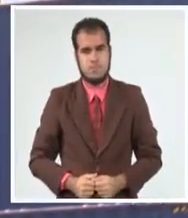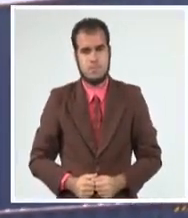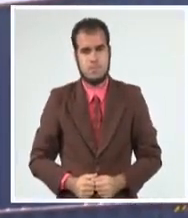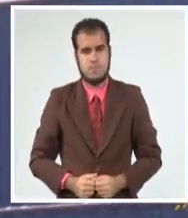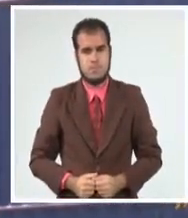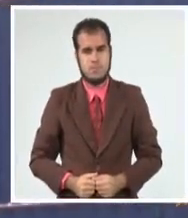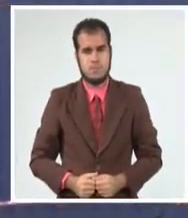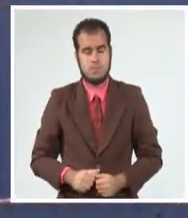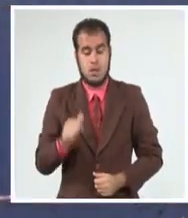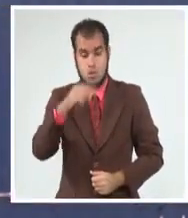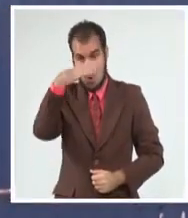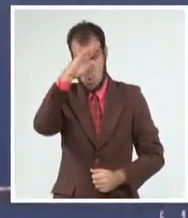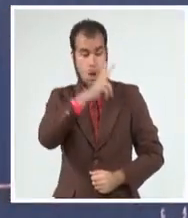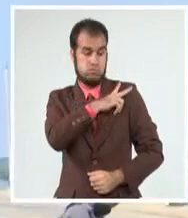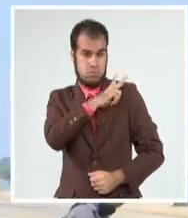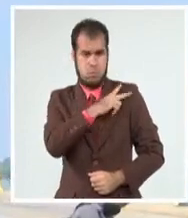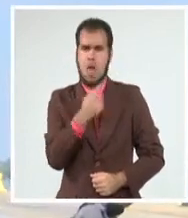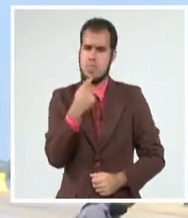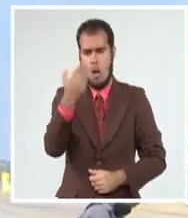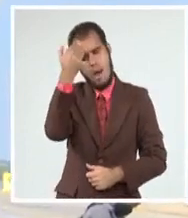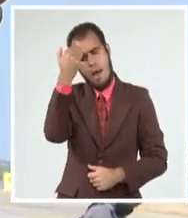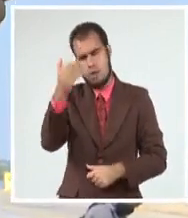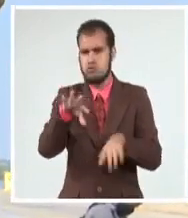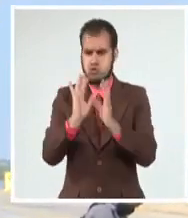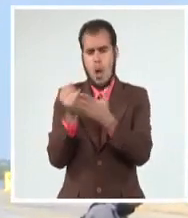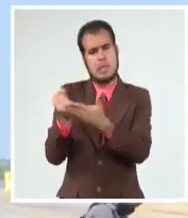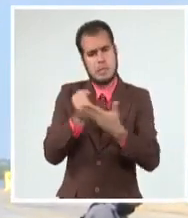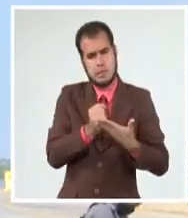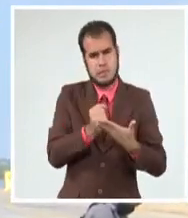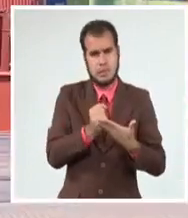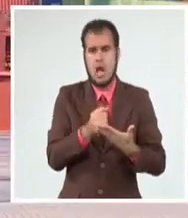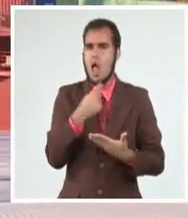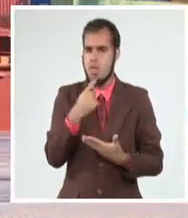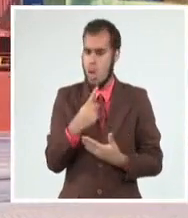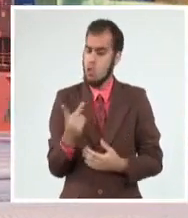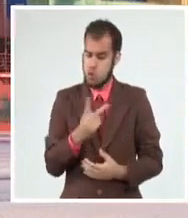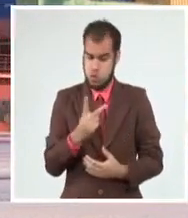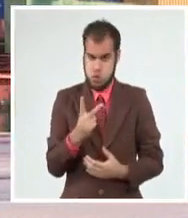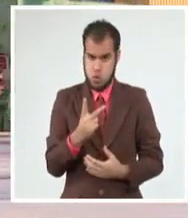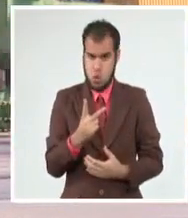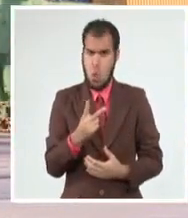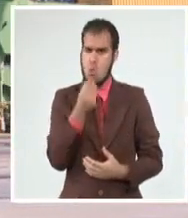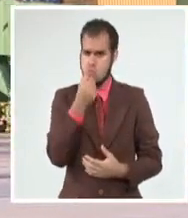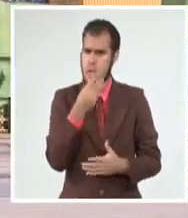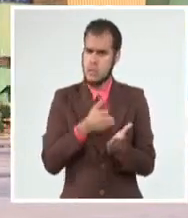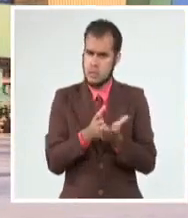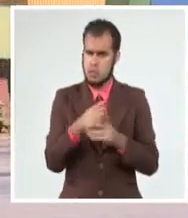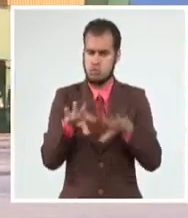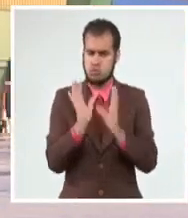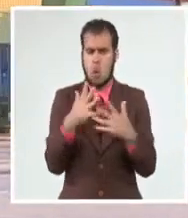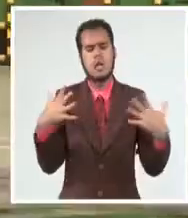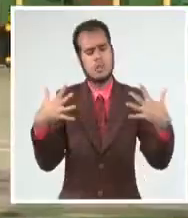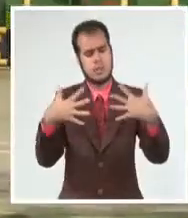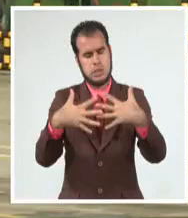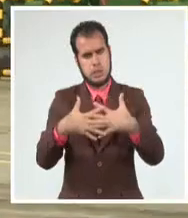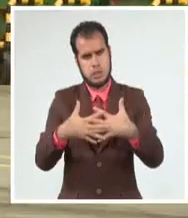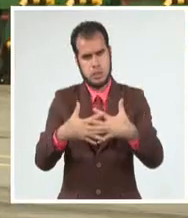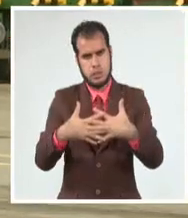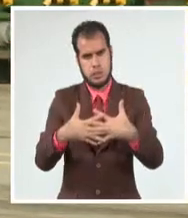cubanas agradecieron el gesto que reafirmaron la voluntad de ambos pueblos y gobiernos por la integración